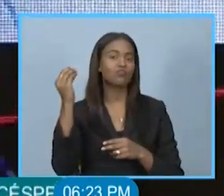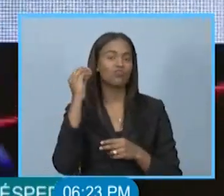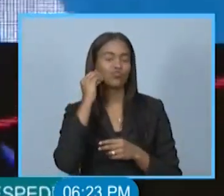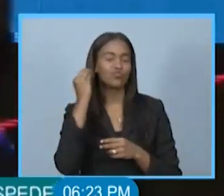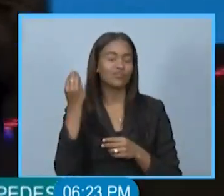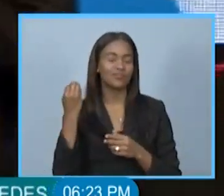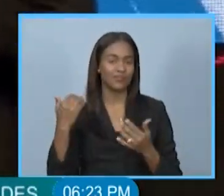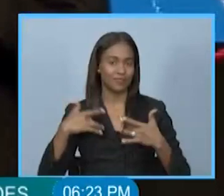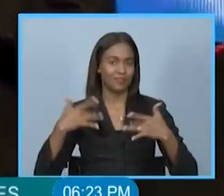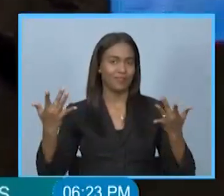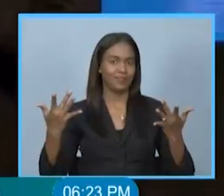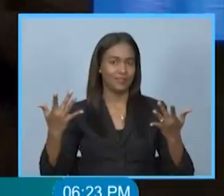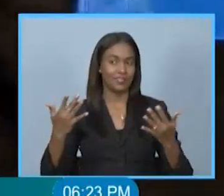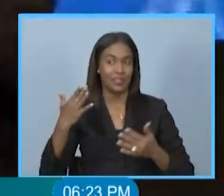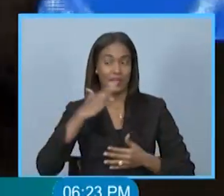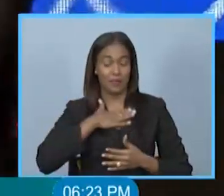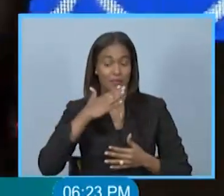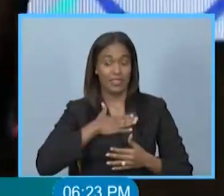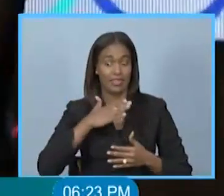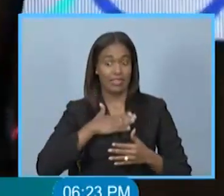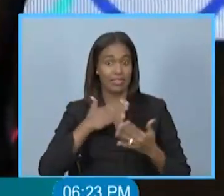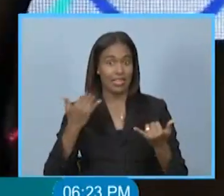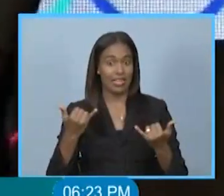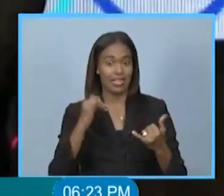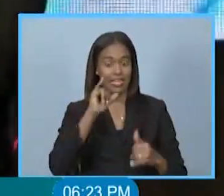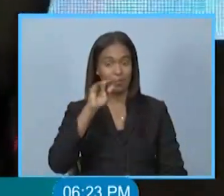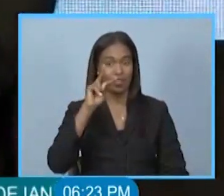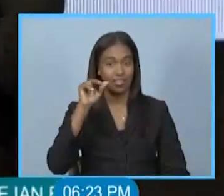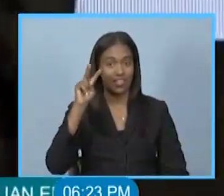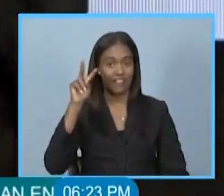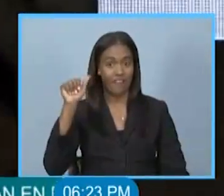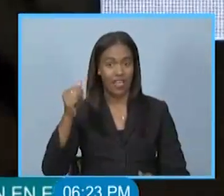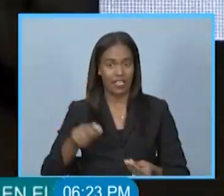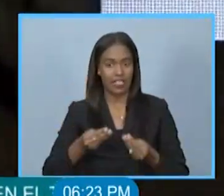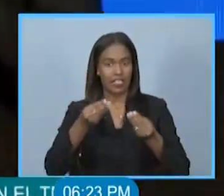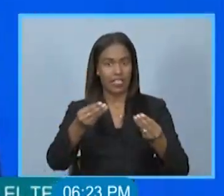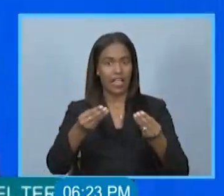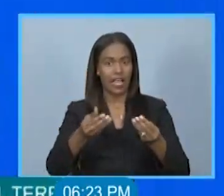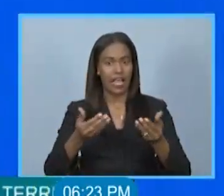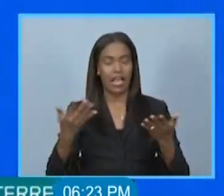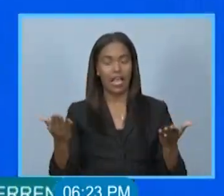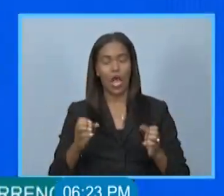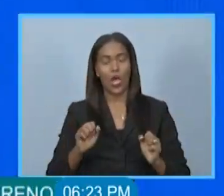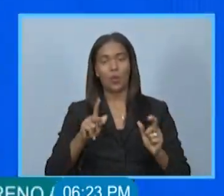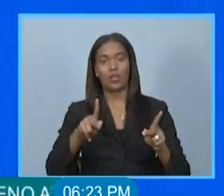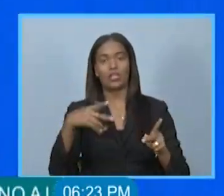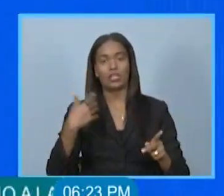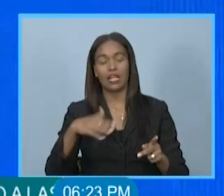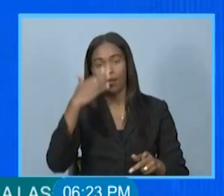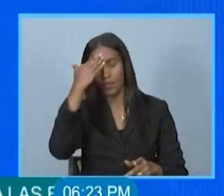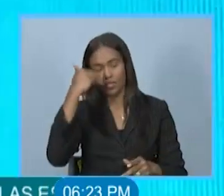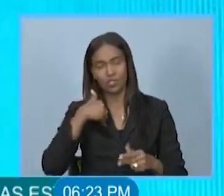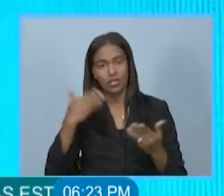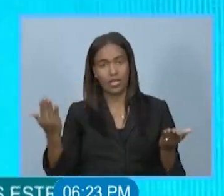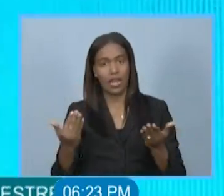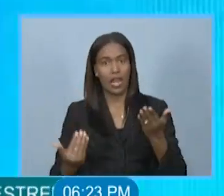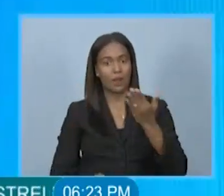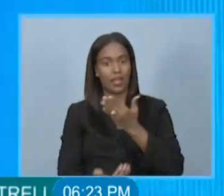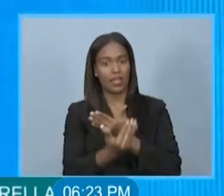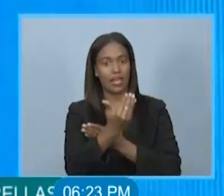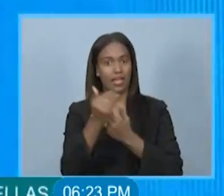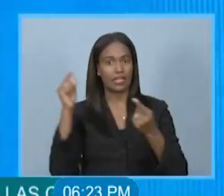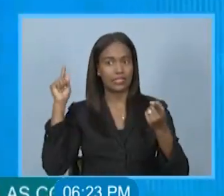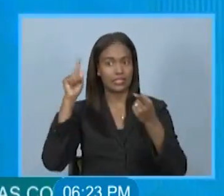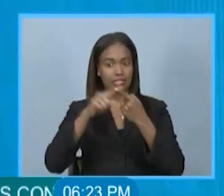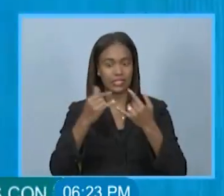Cómo estás Feliz de que imaginativa le dé este espacio A tantos talentos porque yo he estado aquí desde la mañana y